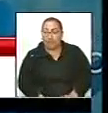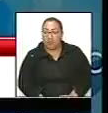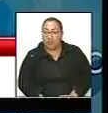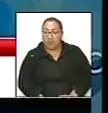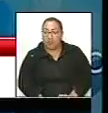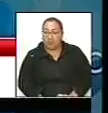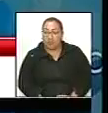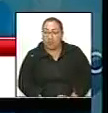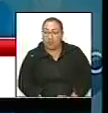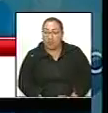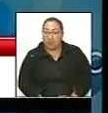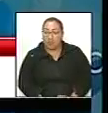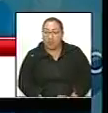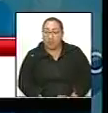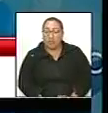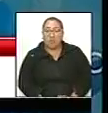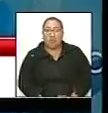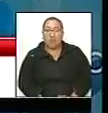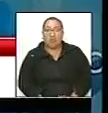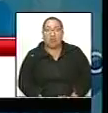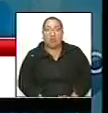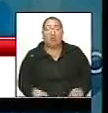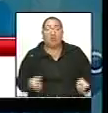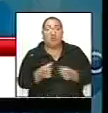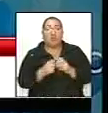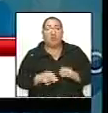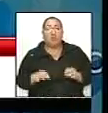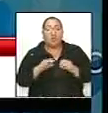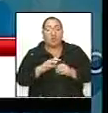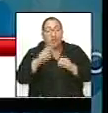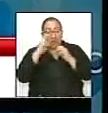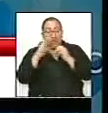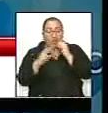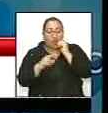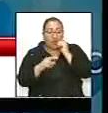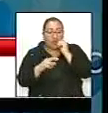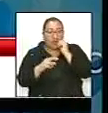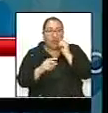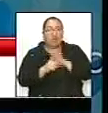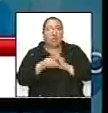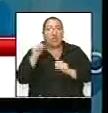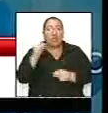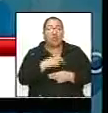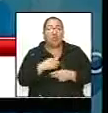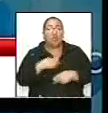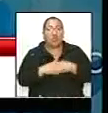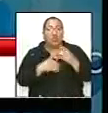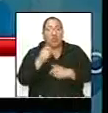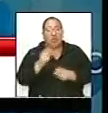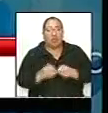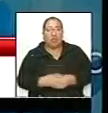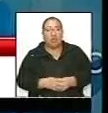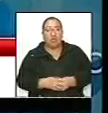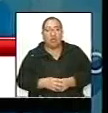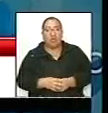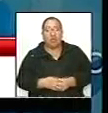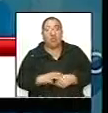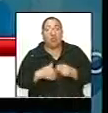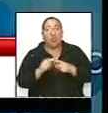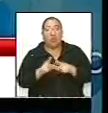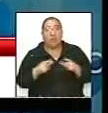que representa el respeto y la prioridad de los derechos humanos para todas las personas en todos los